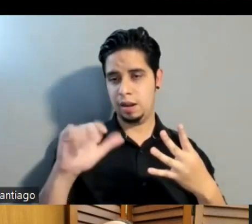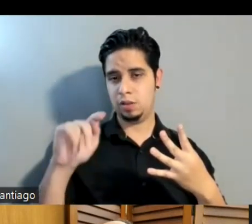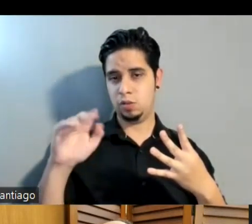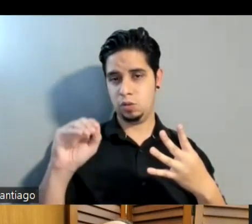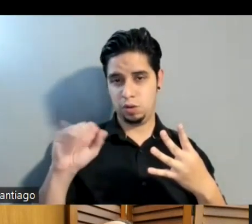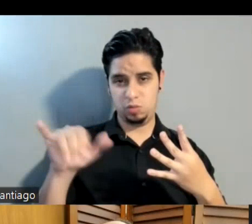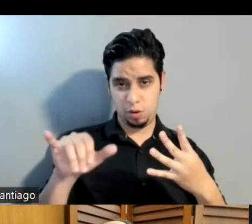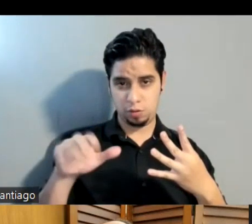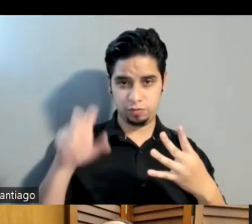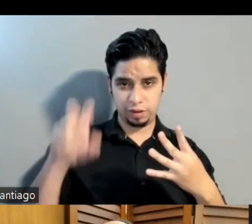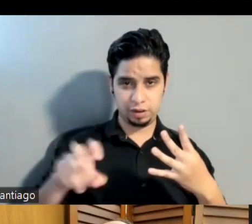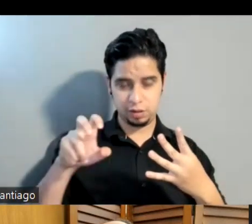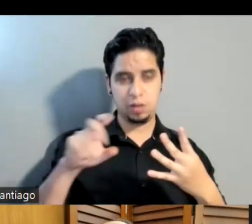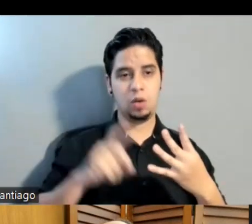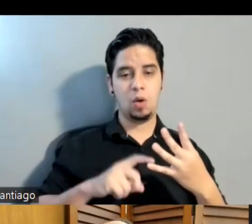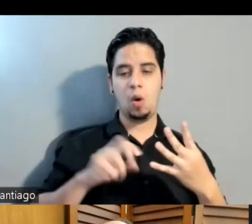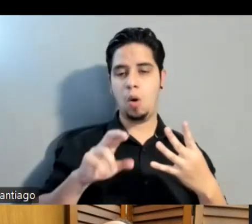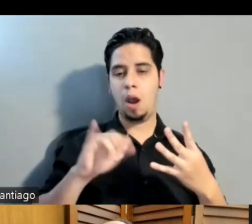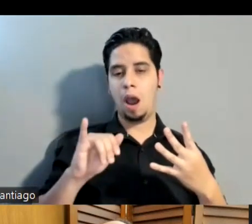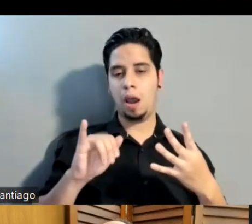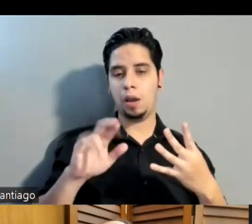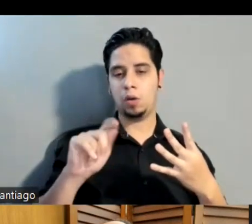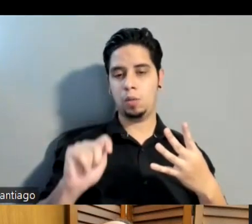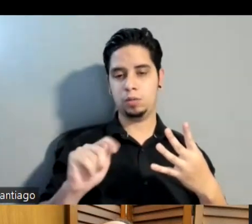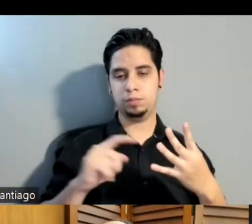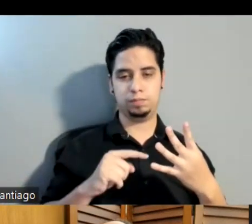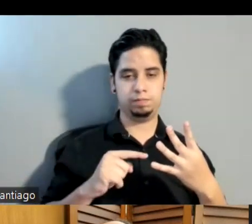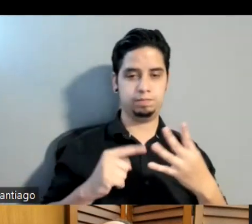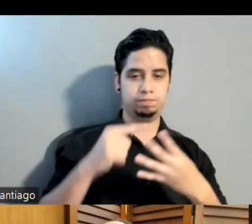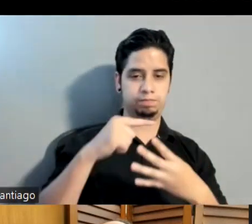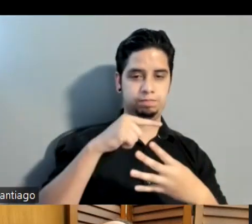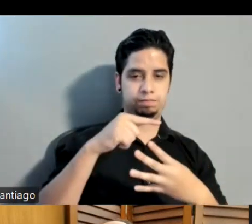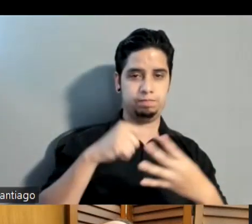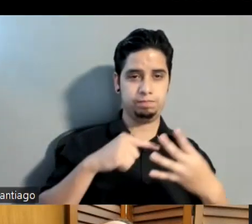York, o I, Robot de Isaac Asimov.